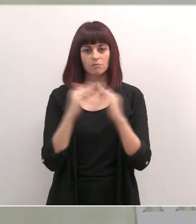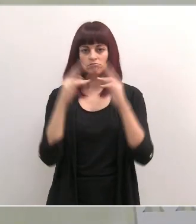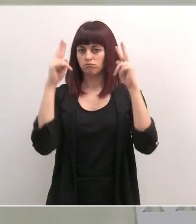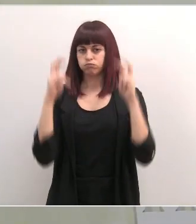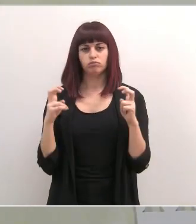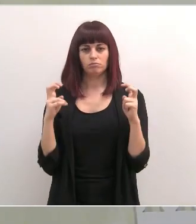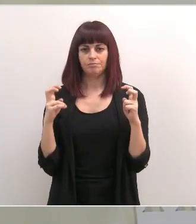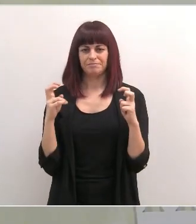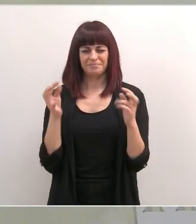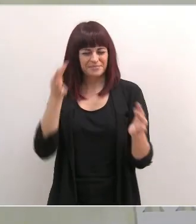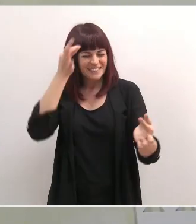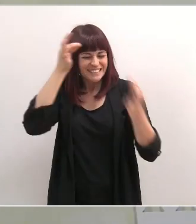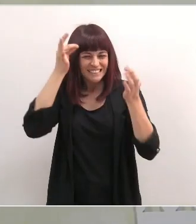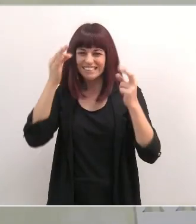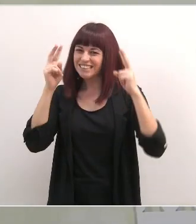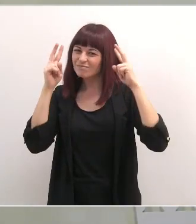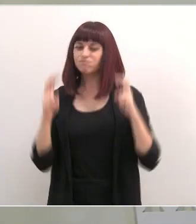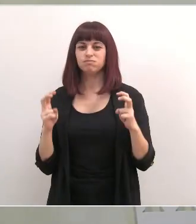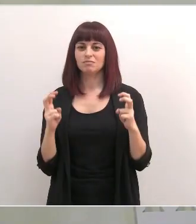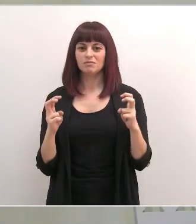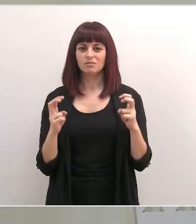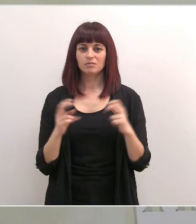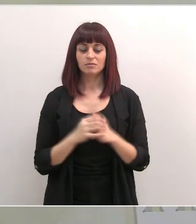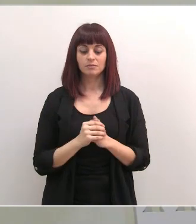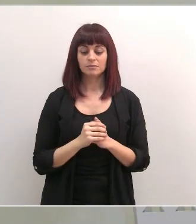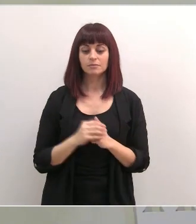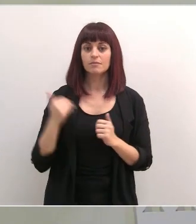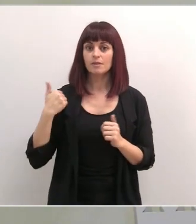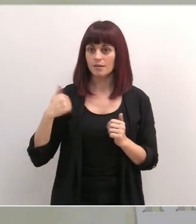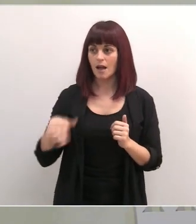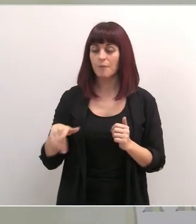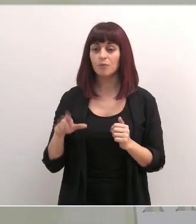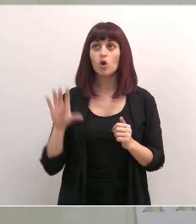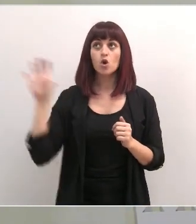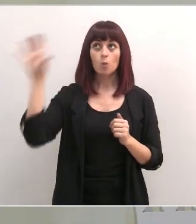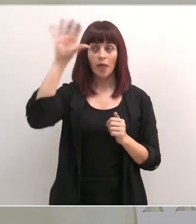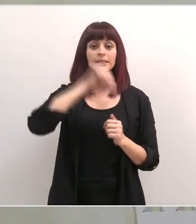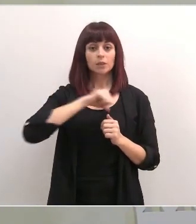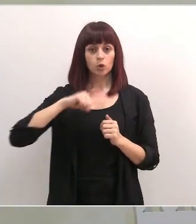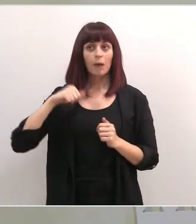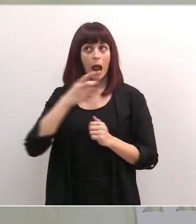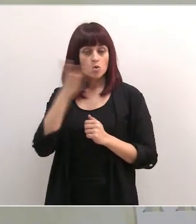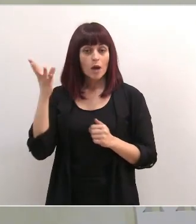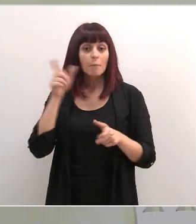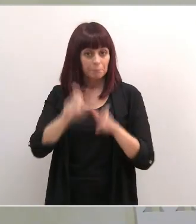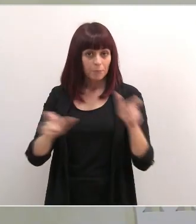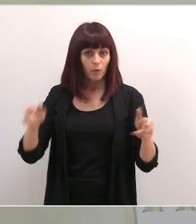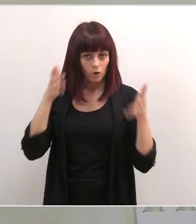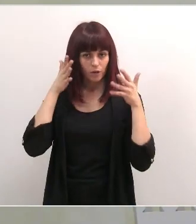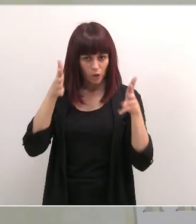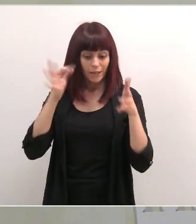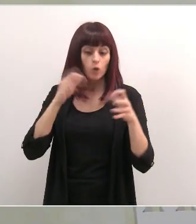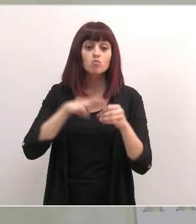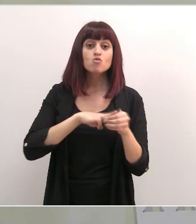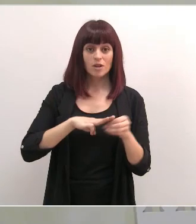confinamiento estricto. Y ya, de hecho, hay comunidades que lo están recomendando a la población o hay